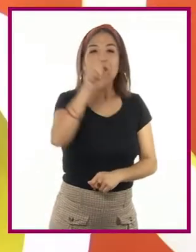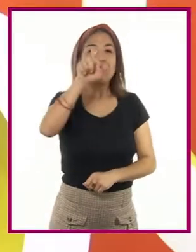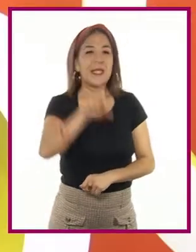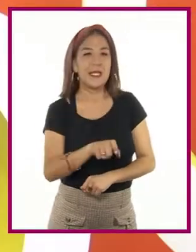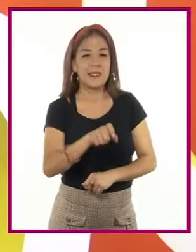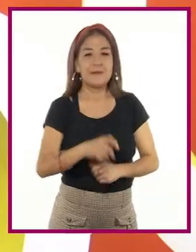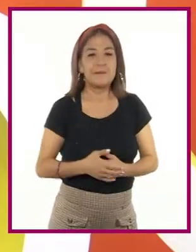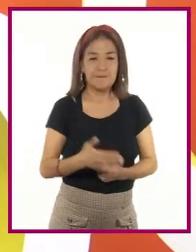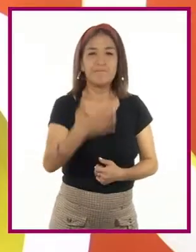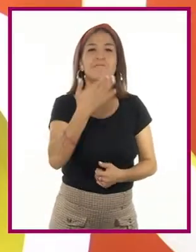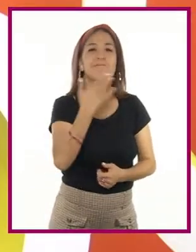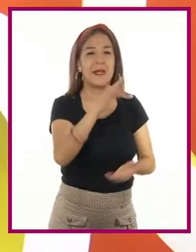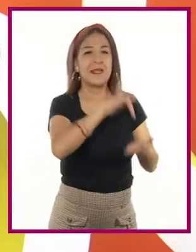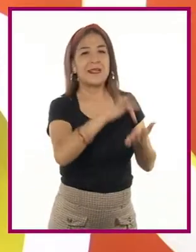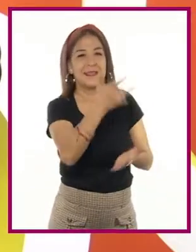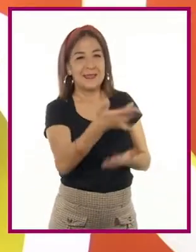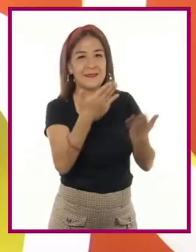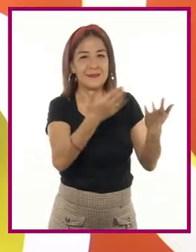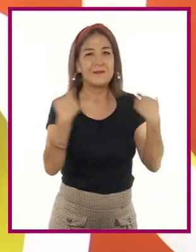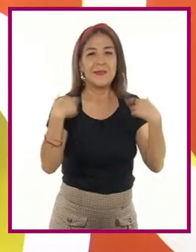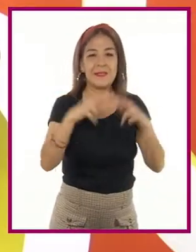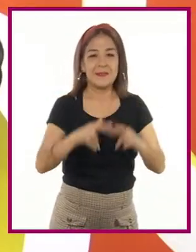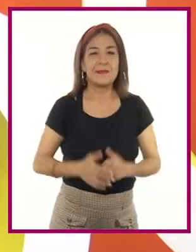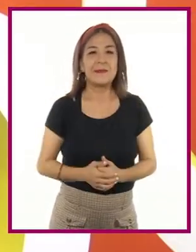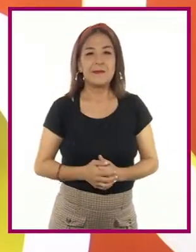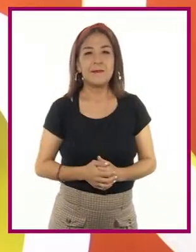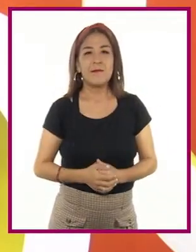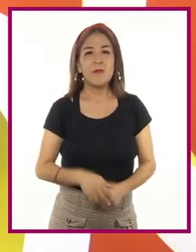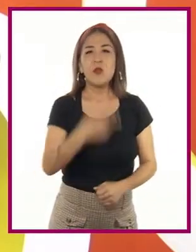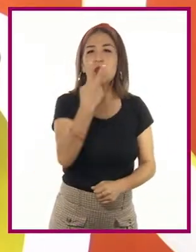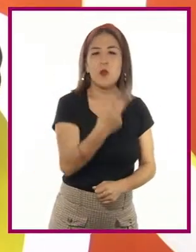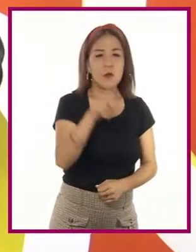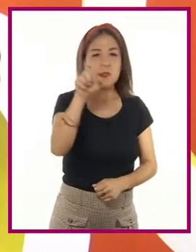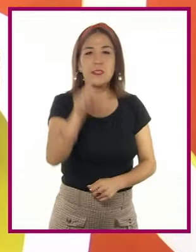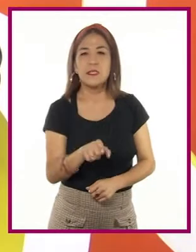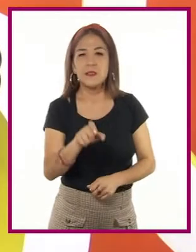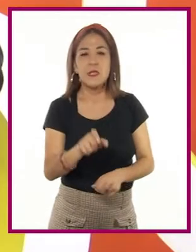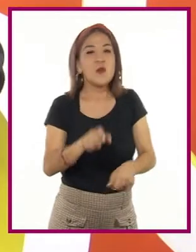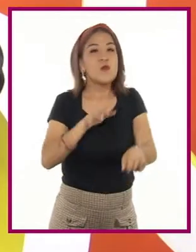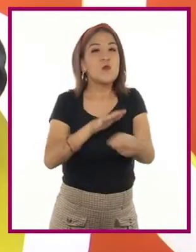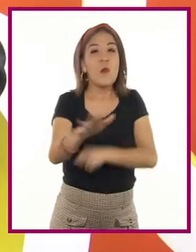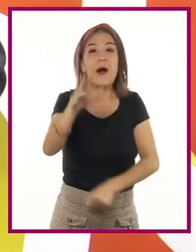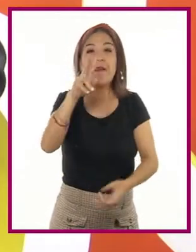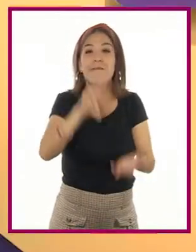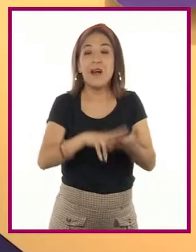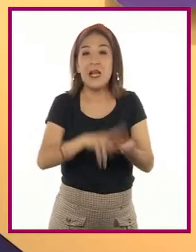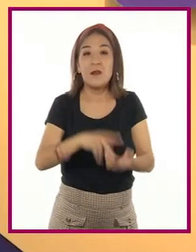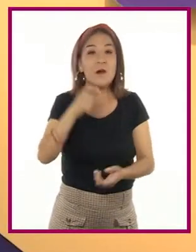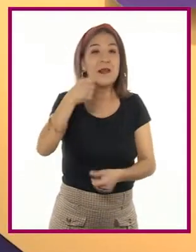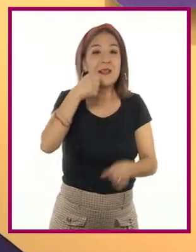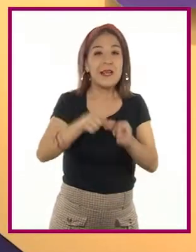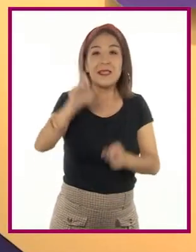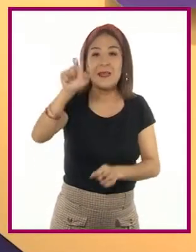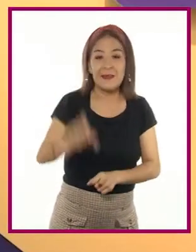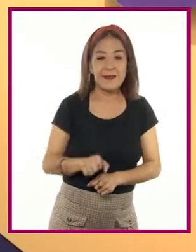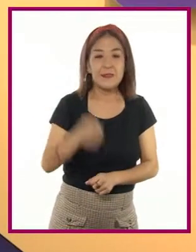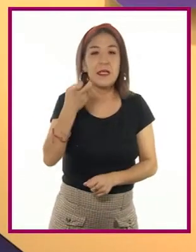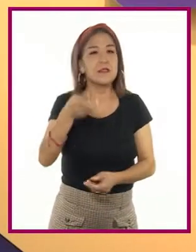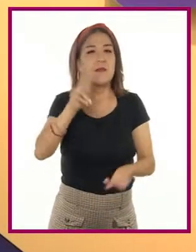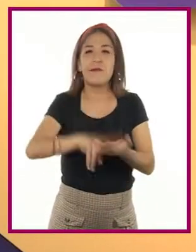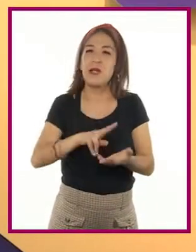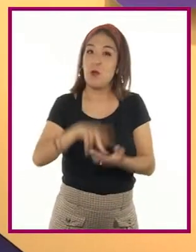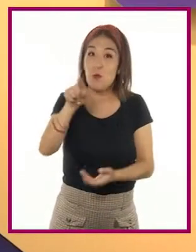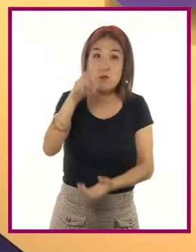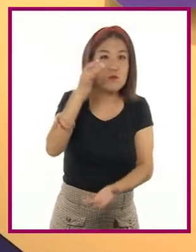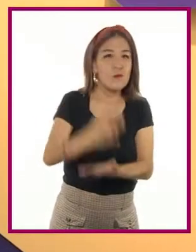gracias maestra y en la expresión 2x cuál es el valor de x el valor de x no es un